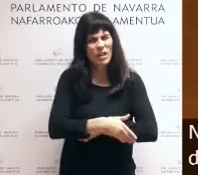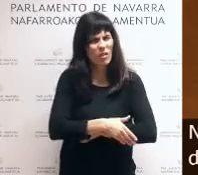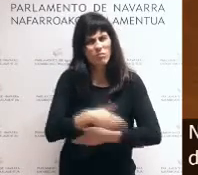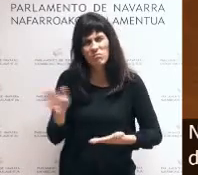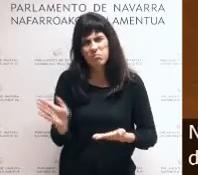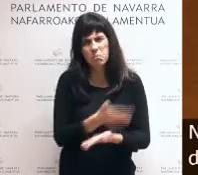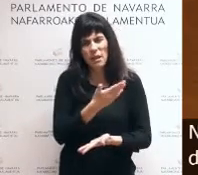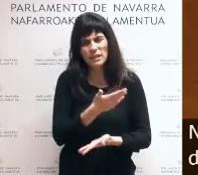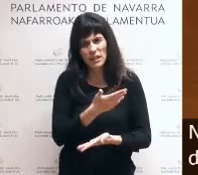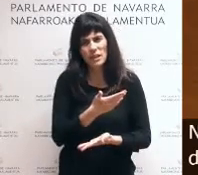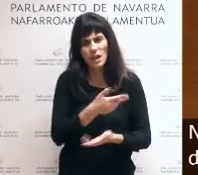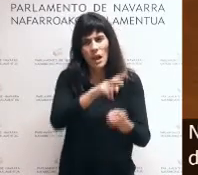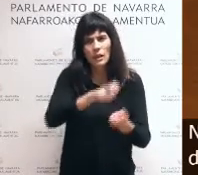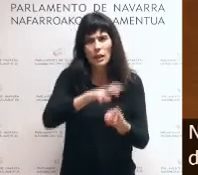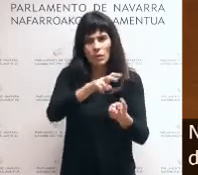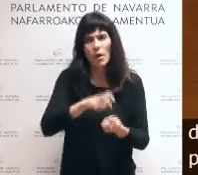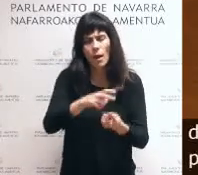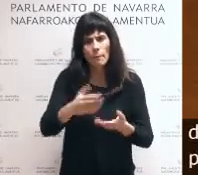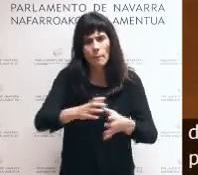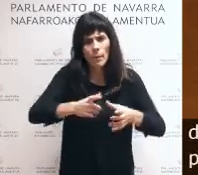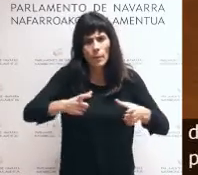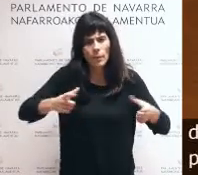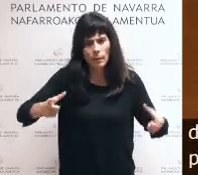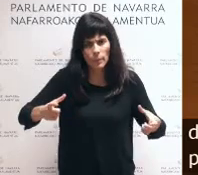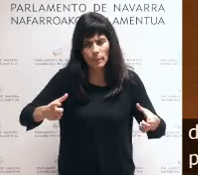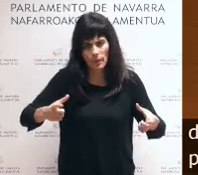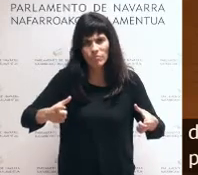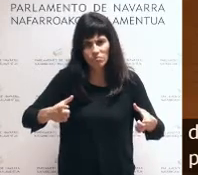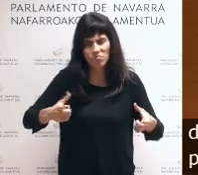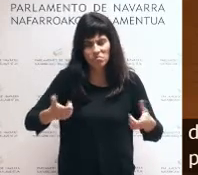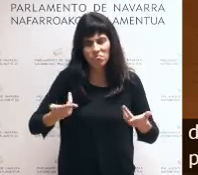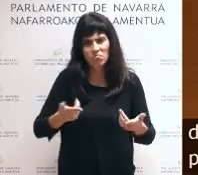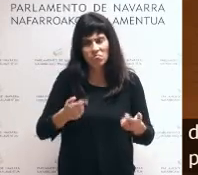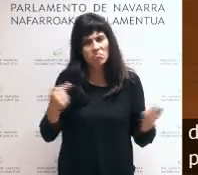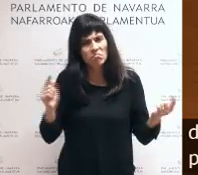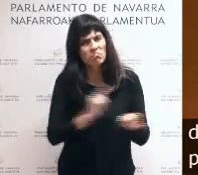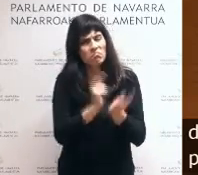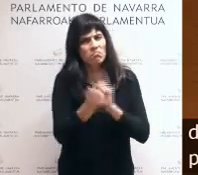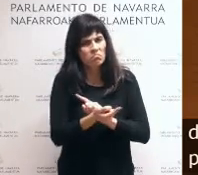a costa de recortar ingresos a los ciudadanos y a empresas, a cambio de